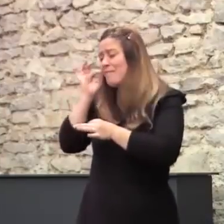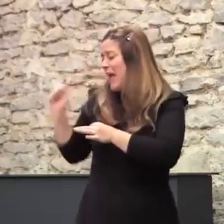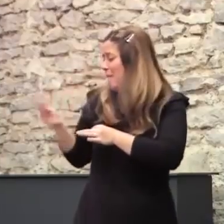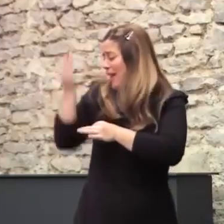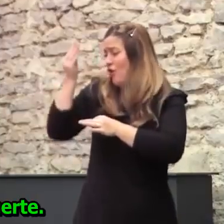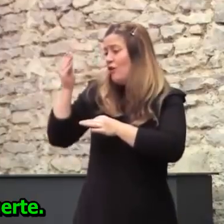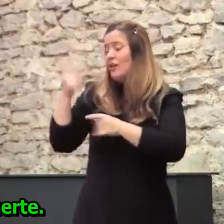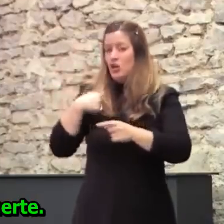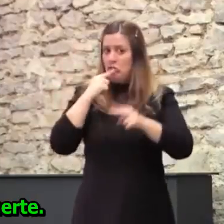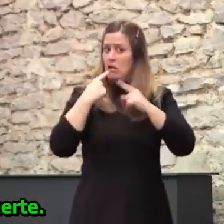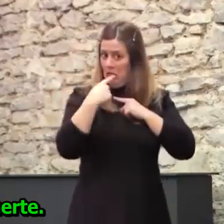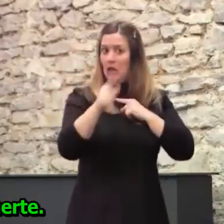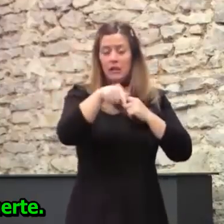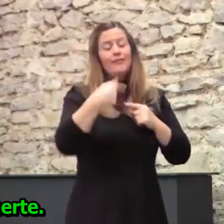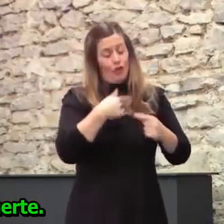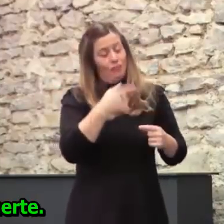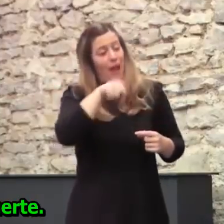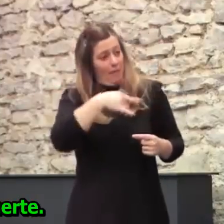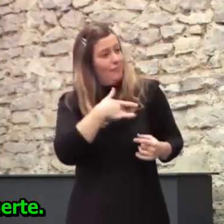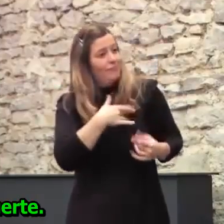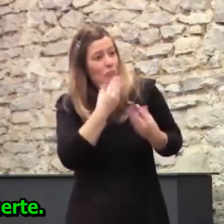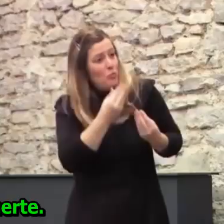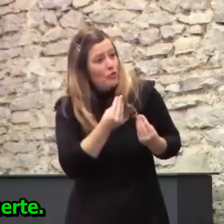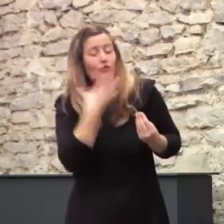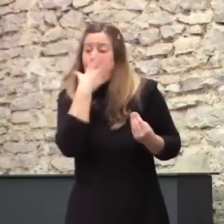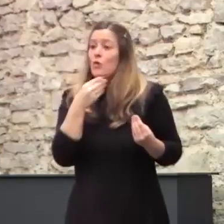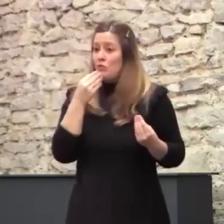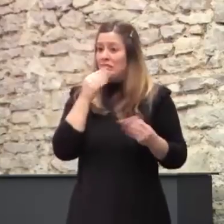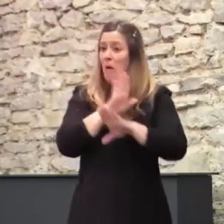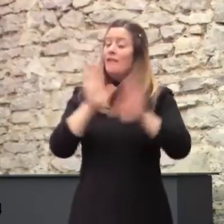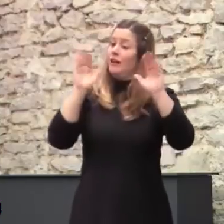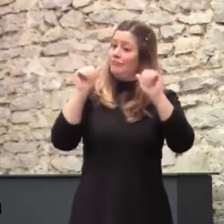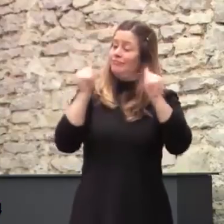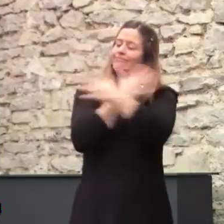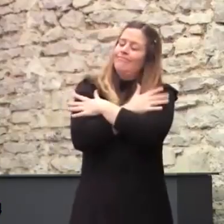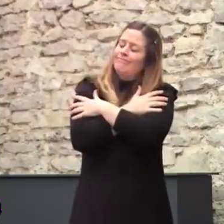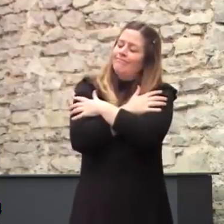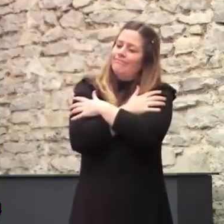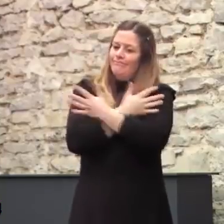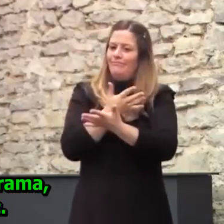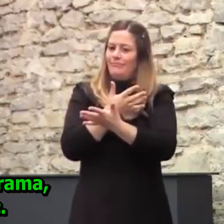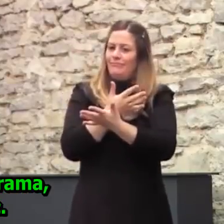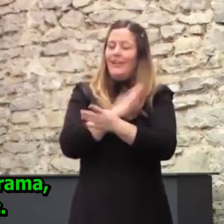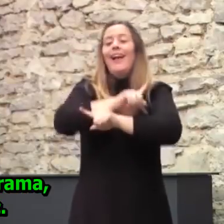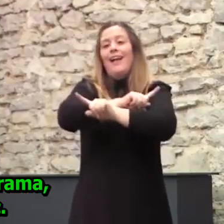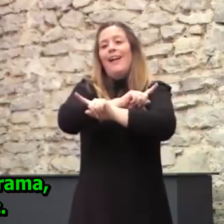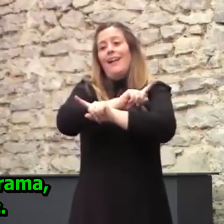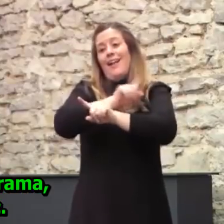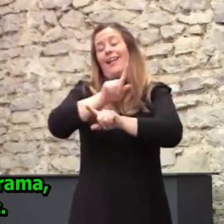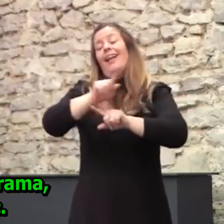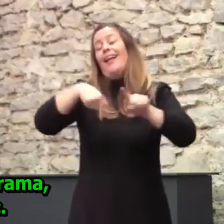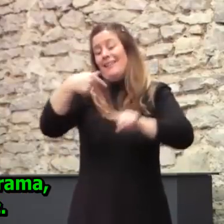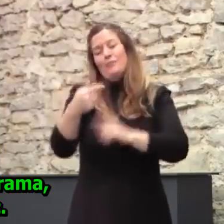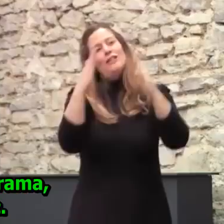quiero mucho, tal, que fue muy bonito. Nos despedimos con un abrazo muy fuerte. Yo luego, claro, llegué a mi casa a llorar y a